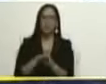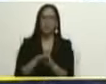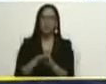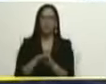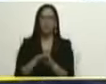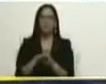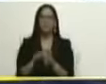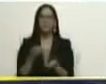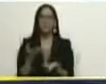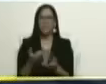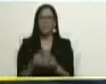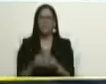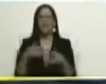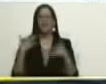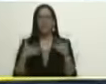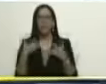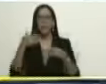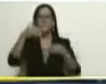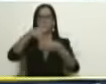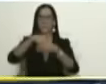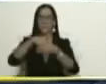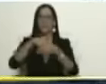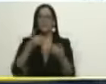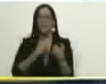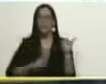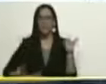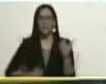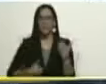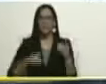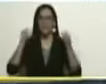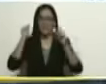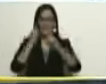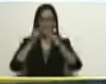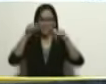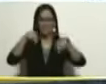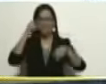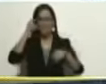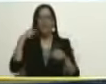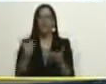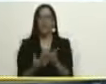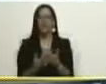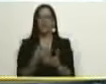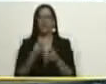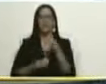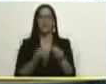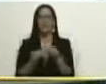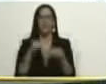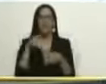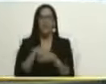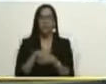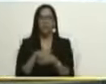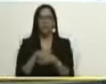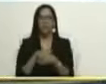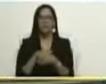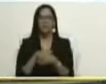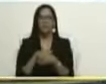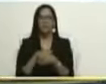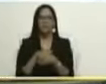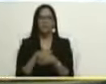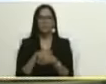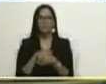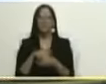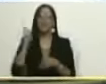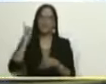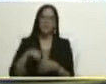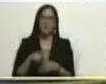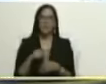los comicios presidenciales desde este día hasta el momento en que se fije y se realice las elecciones. Y